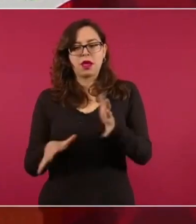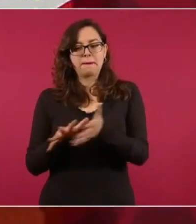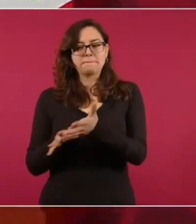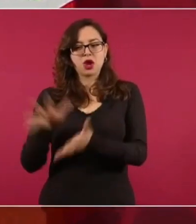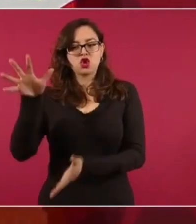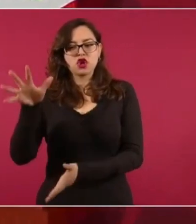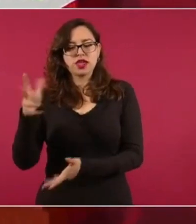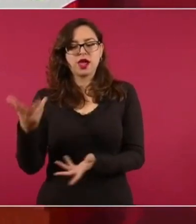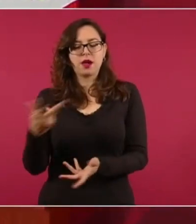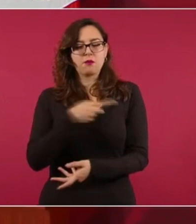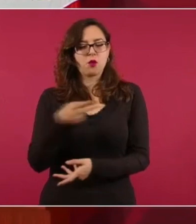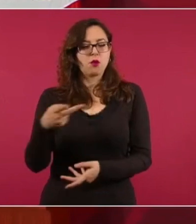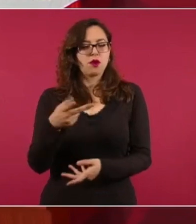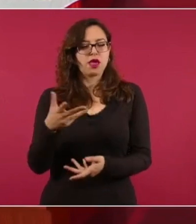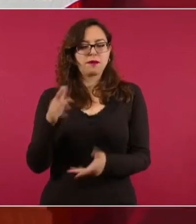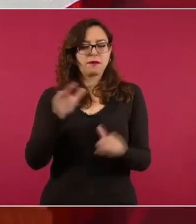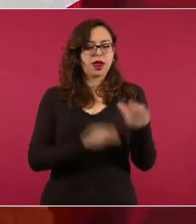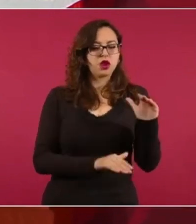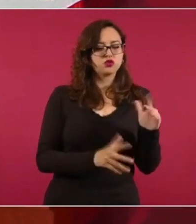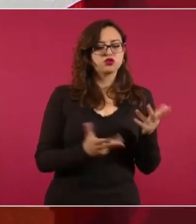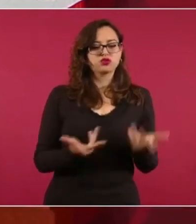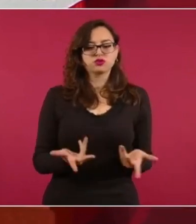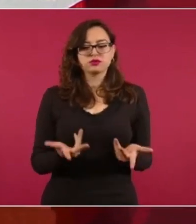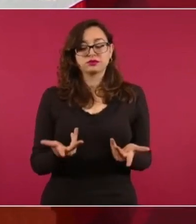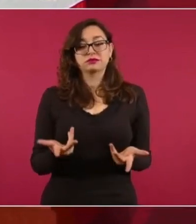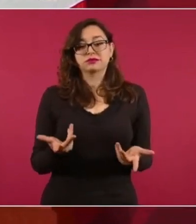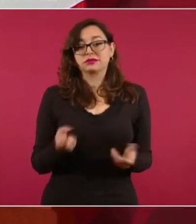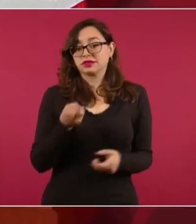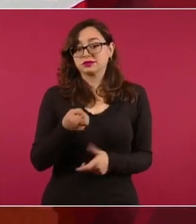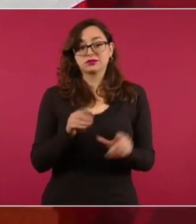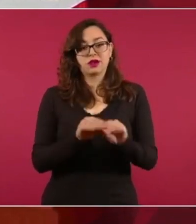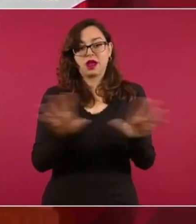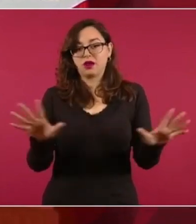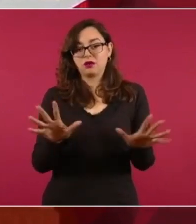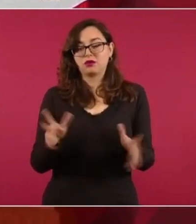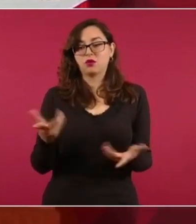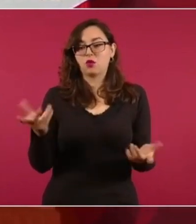más marginación, Lula.